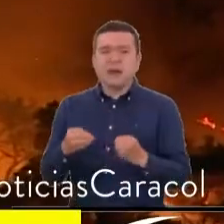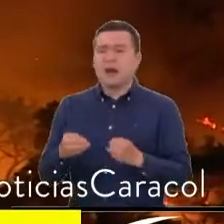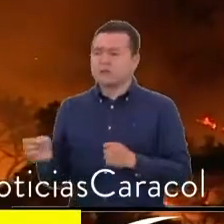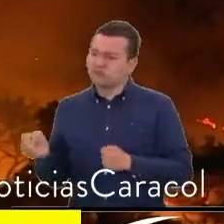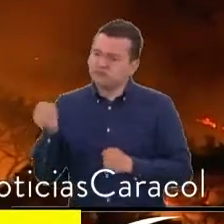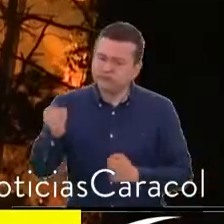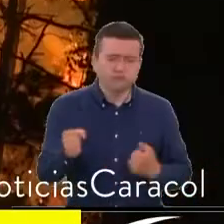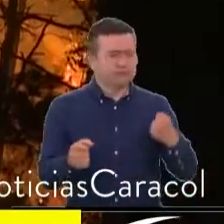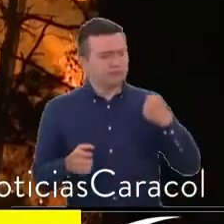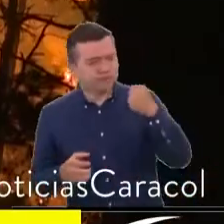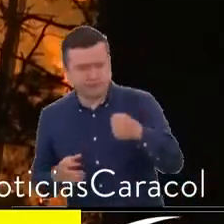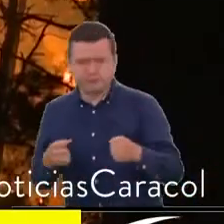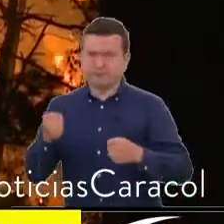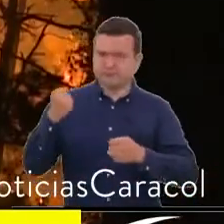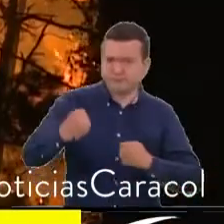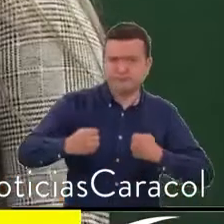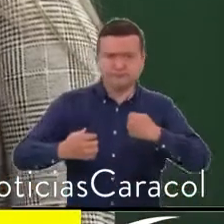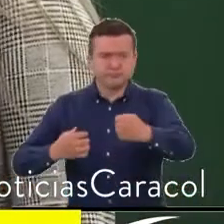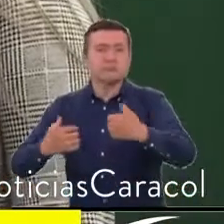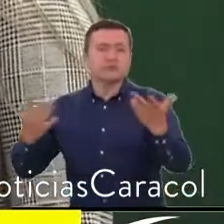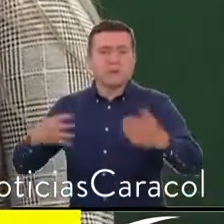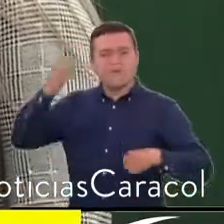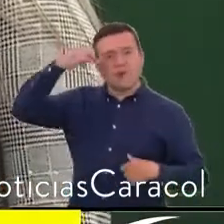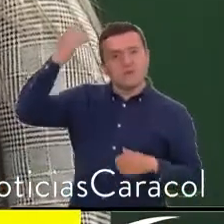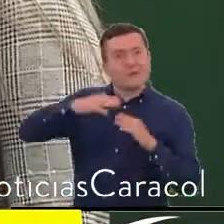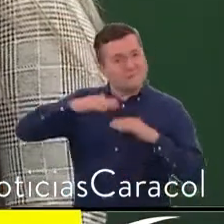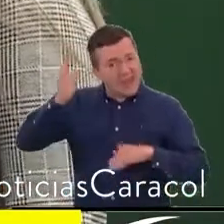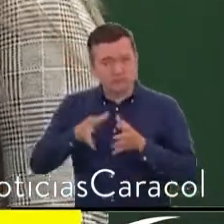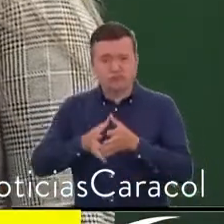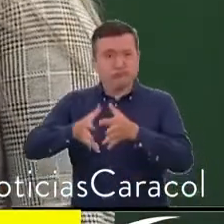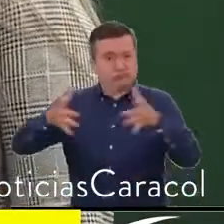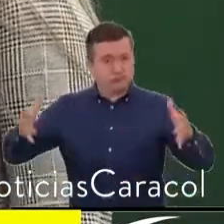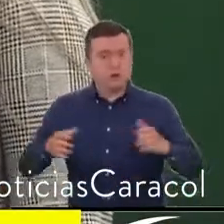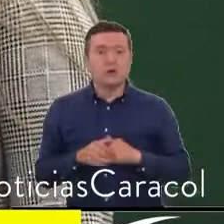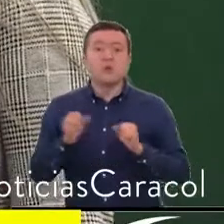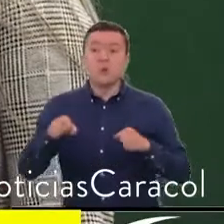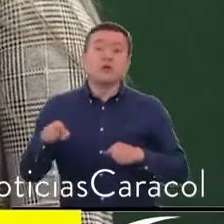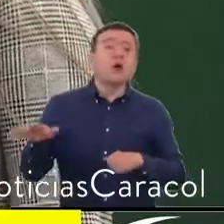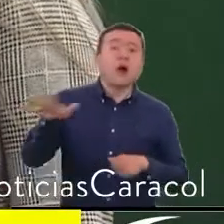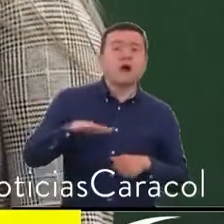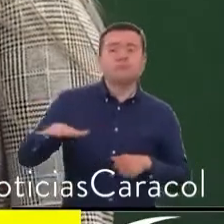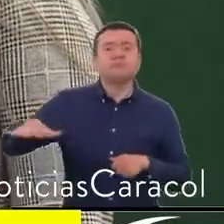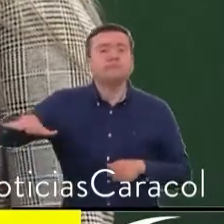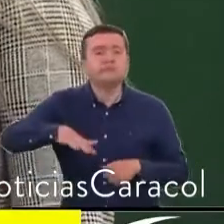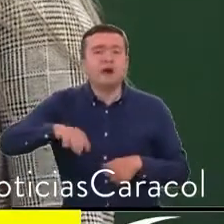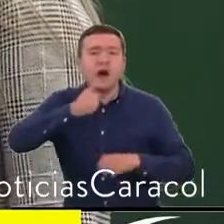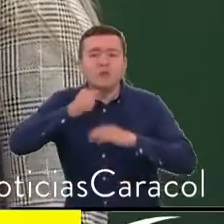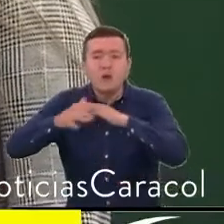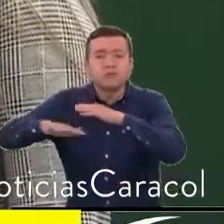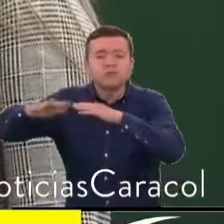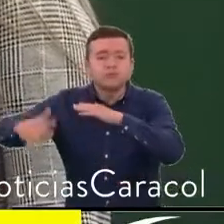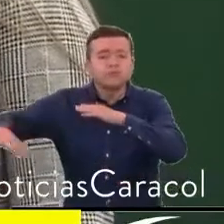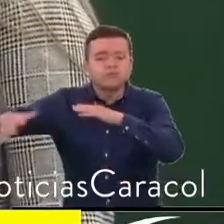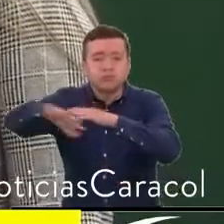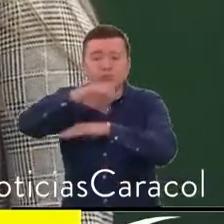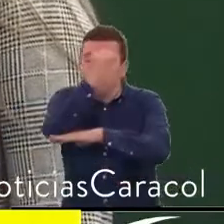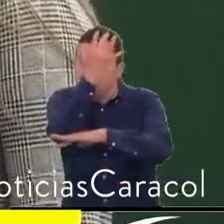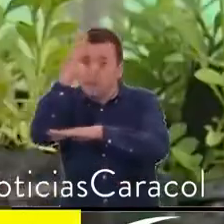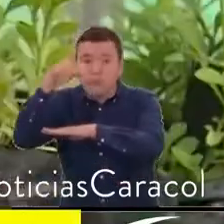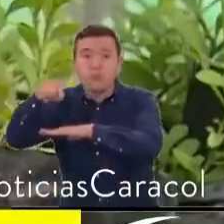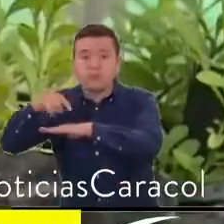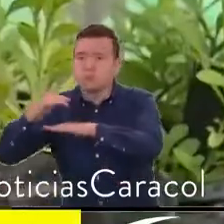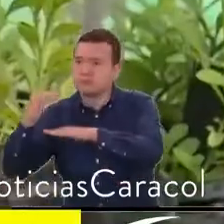al mercado. En las zonas que se encuentran en conflicto, en áreas de humedales, podemos tener jardines